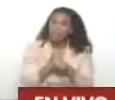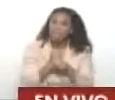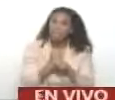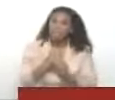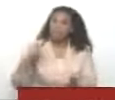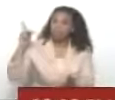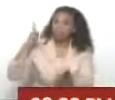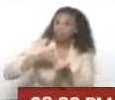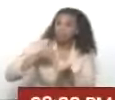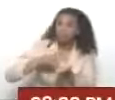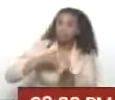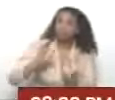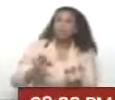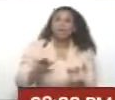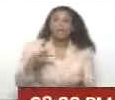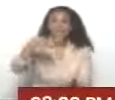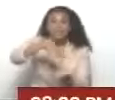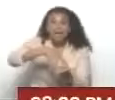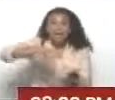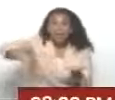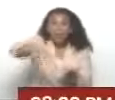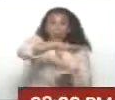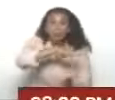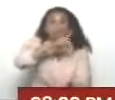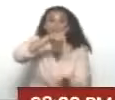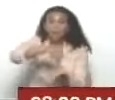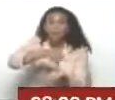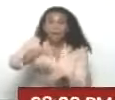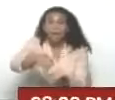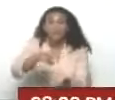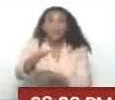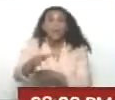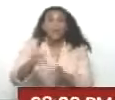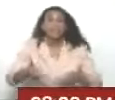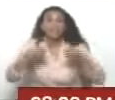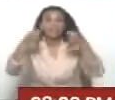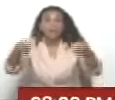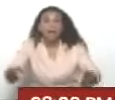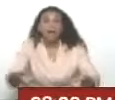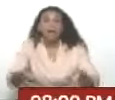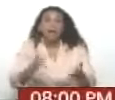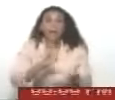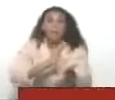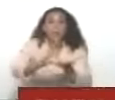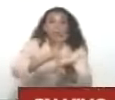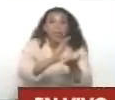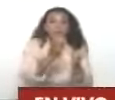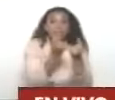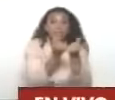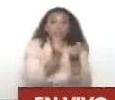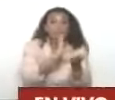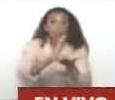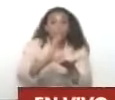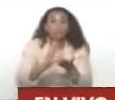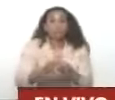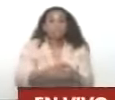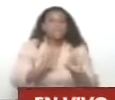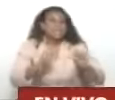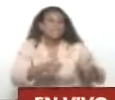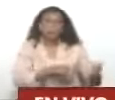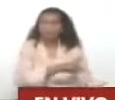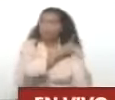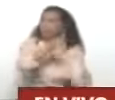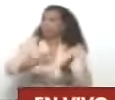acto en un estado del país donde vamos a entregar financiamientos a los circuitos comunales. Inmediatamente